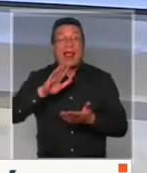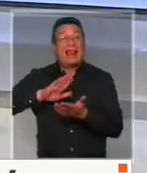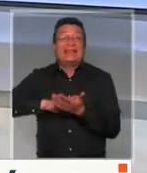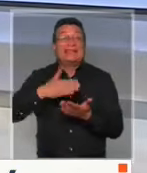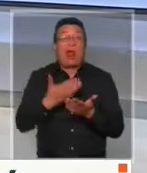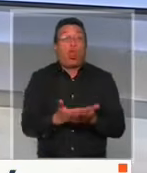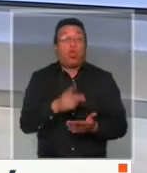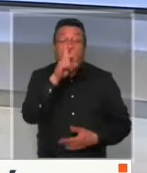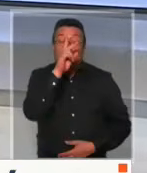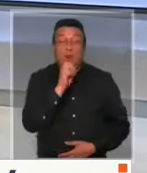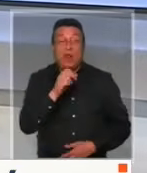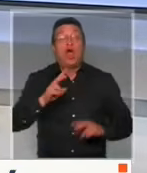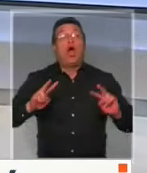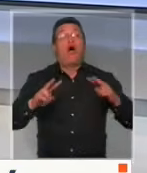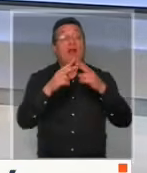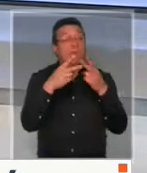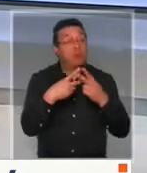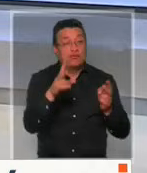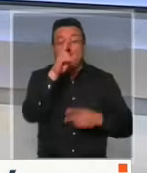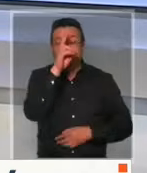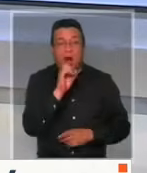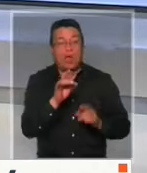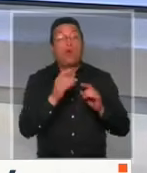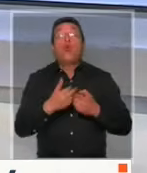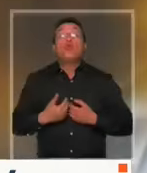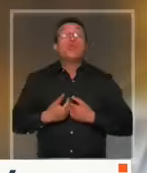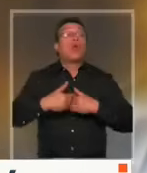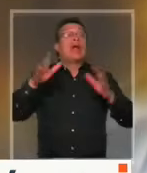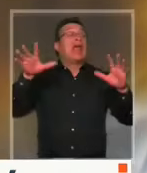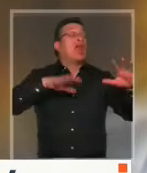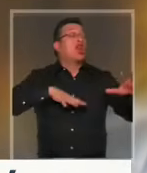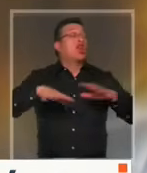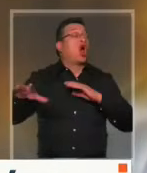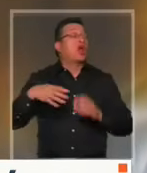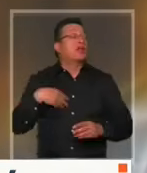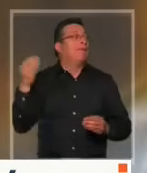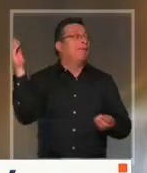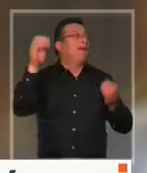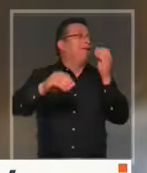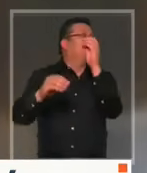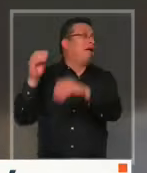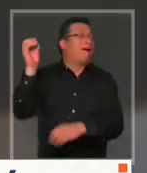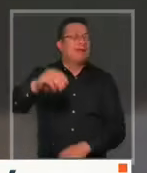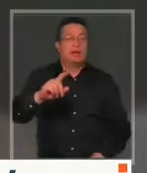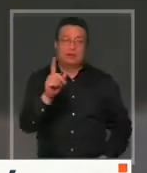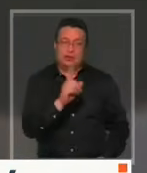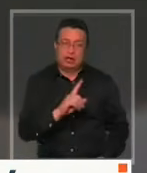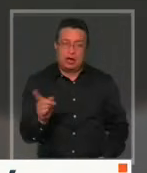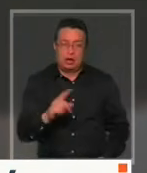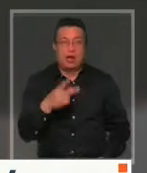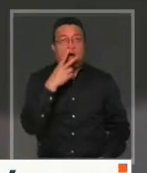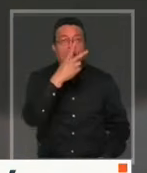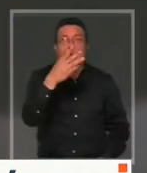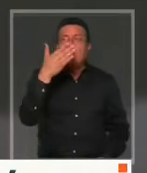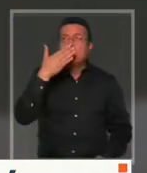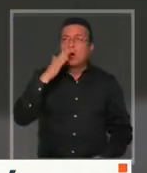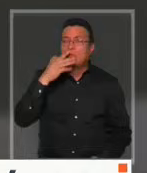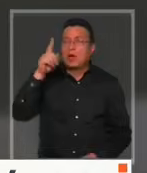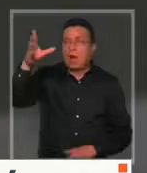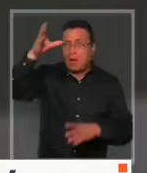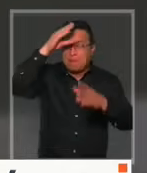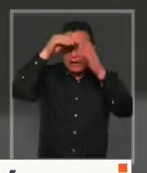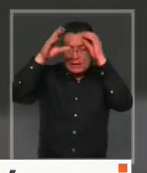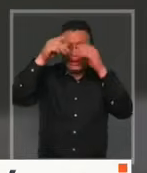como tratamos las obras públicas. No se puede decir cualquier cosa, no basta una opinión, hay que mirar los que saben, la experiencia, los